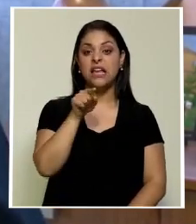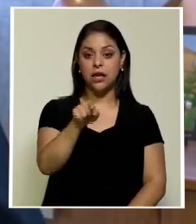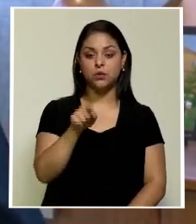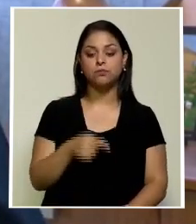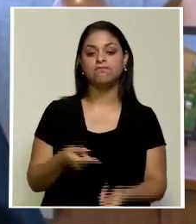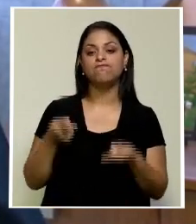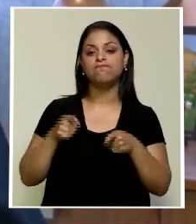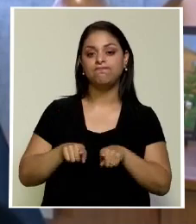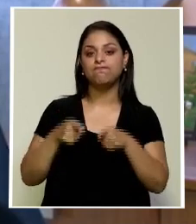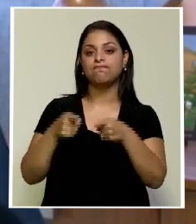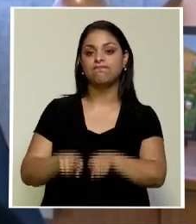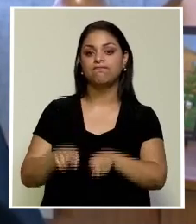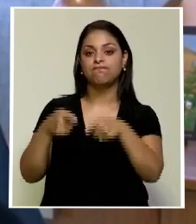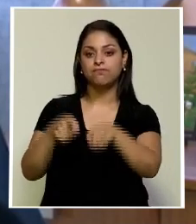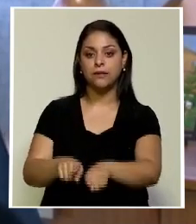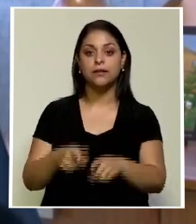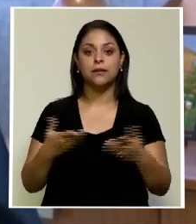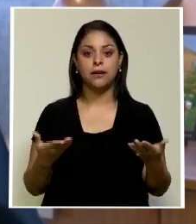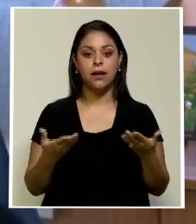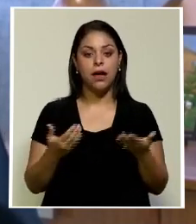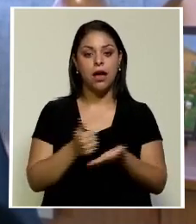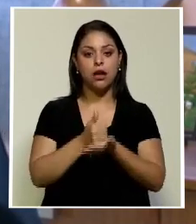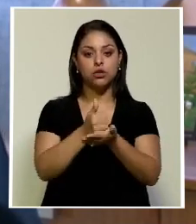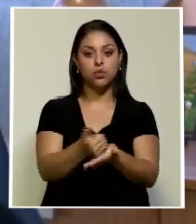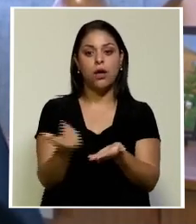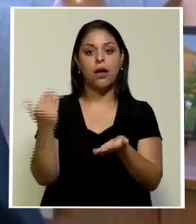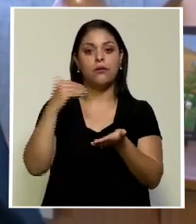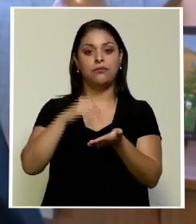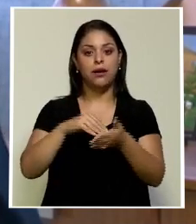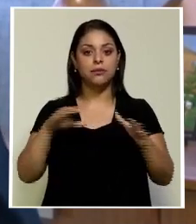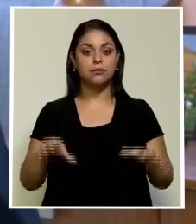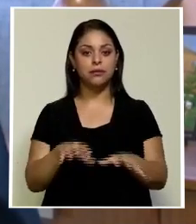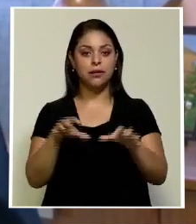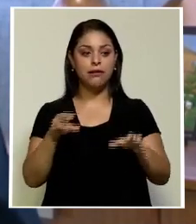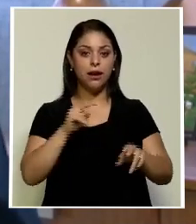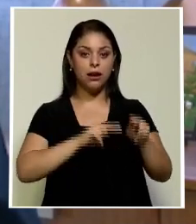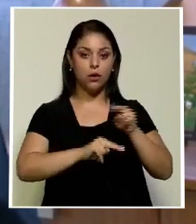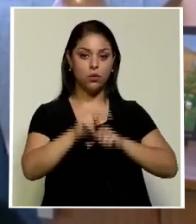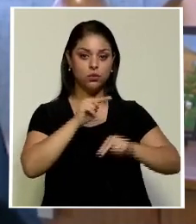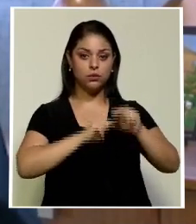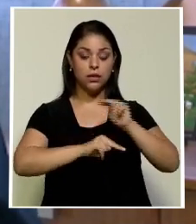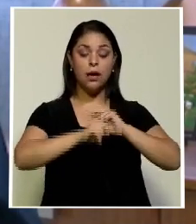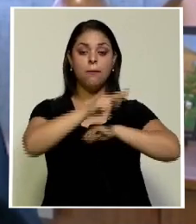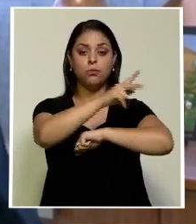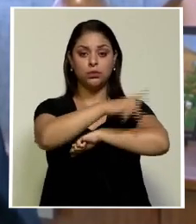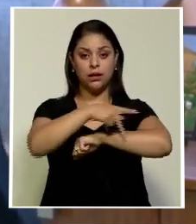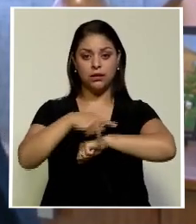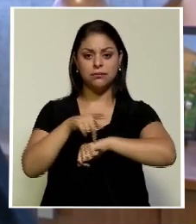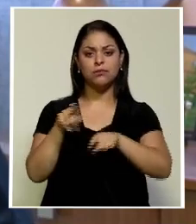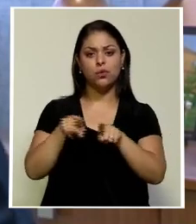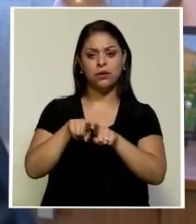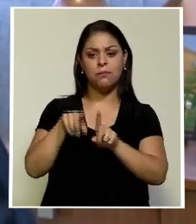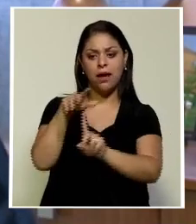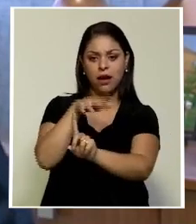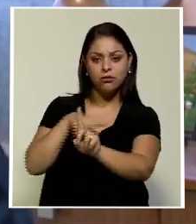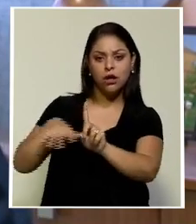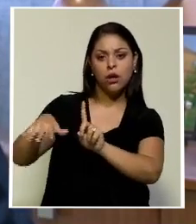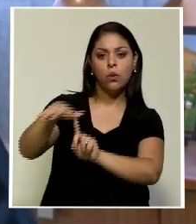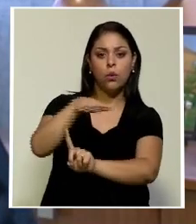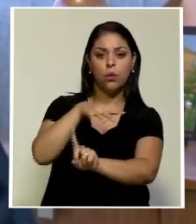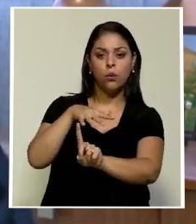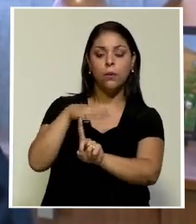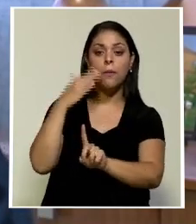repercute en la reactivación de muchos negocios, no solo en Punta Arenas, sino alrededor, porque los